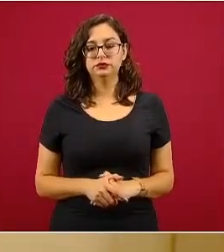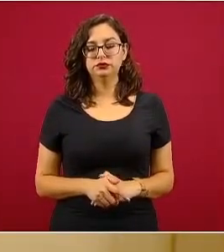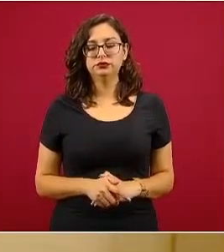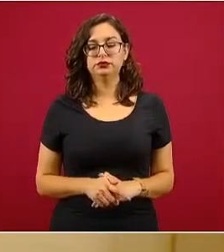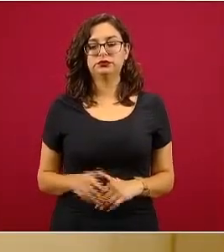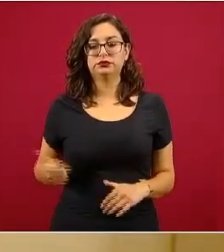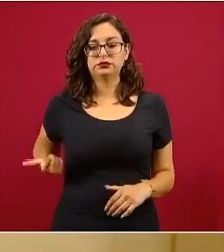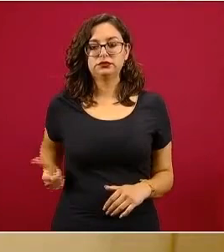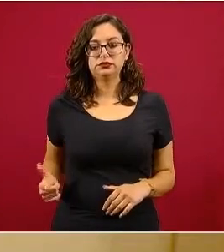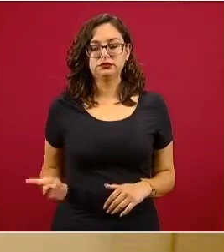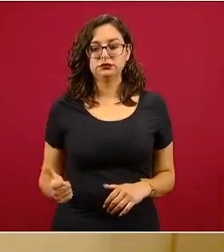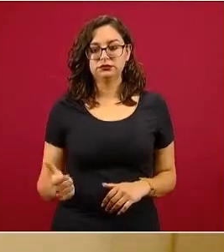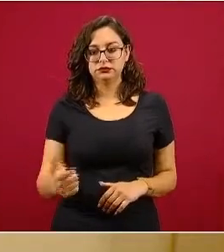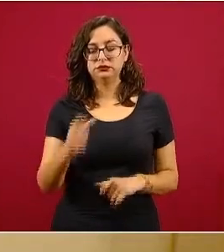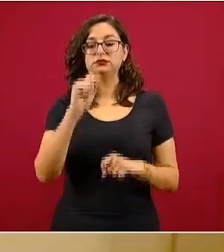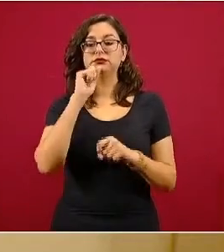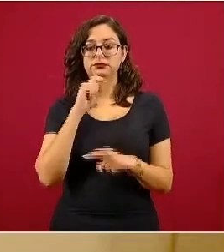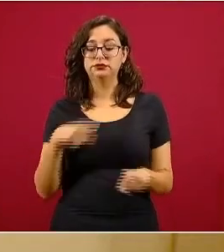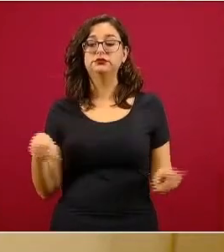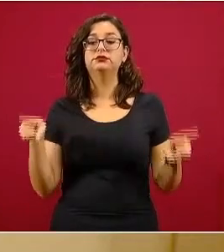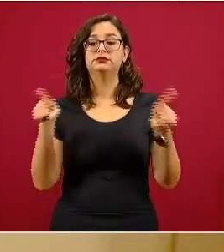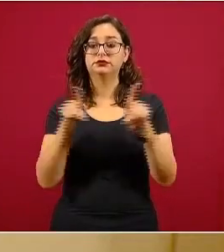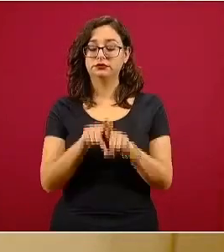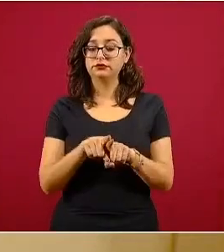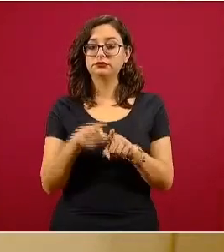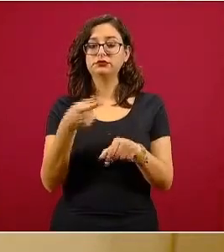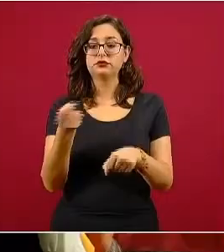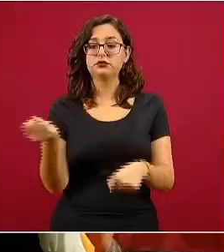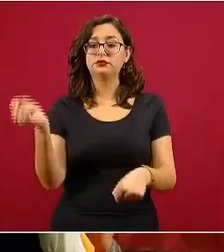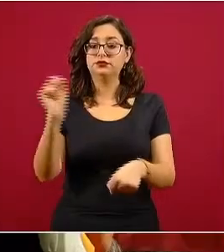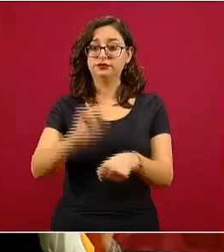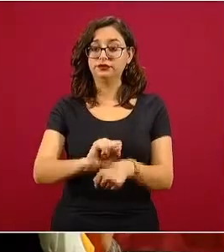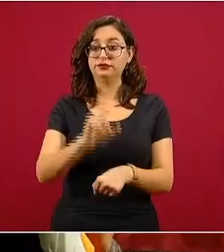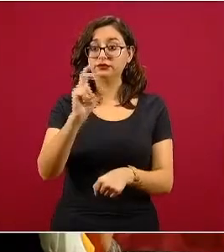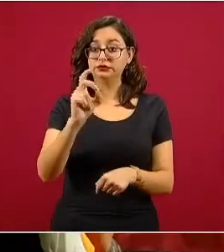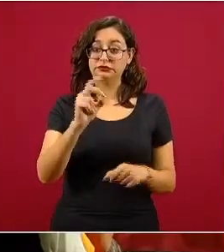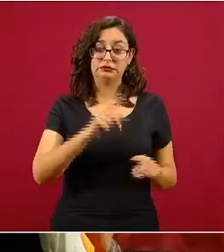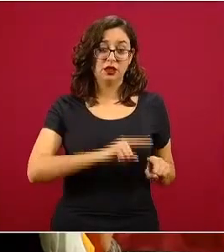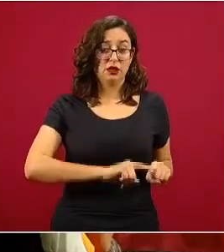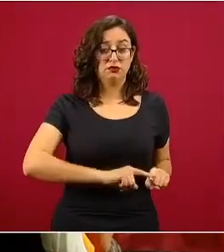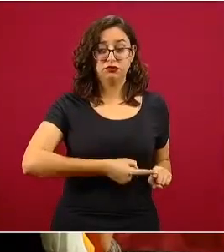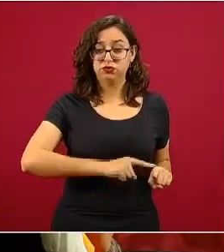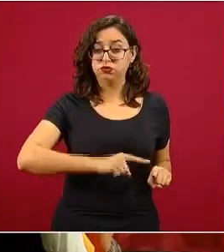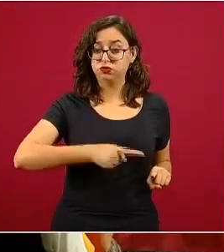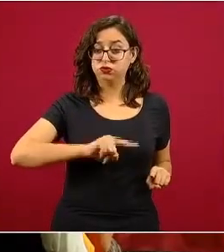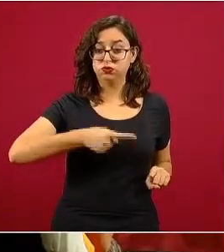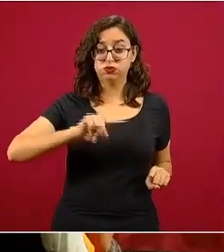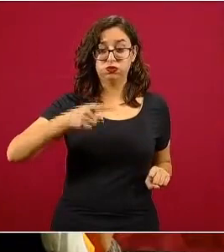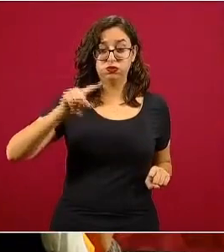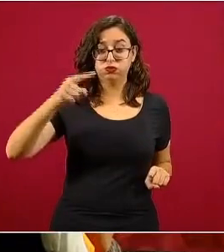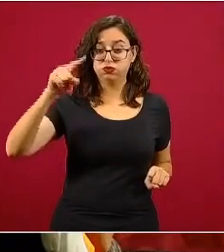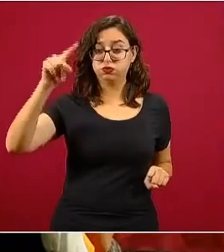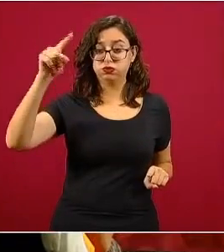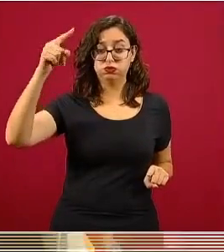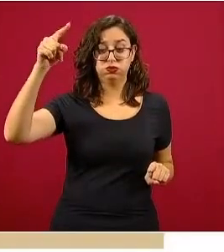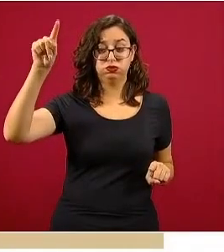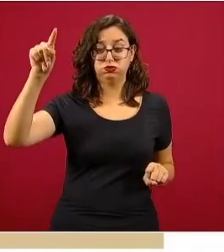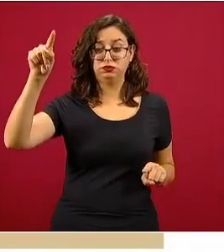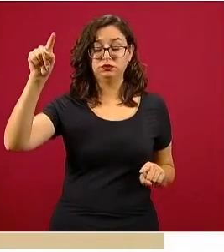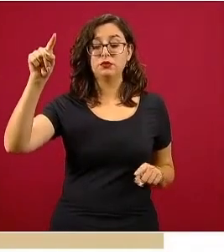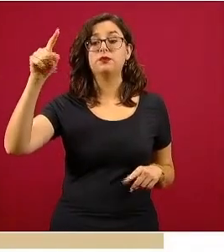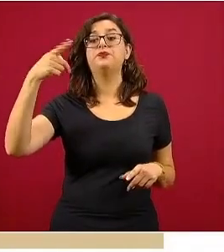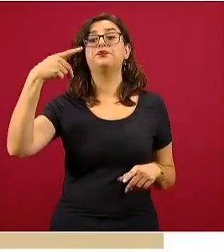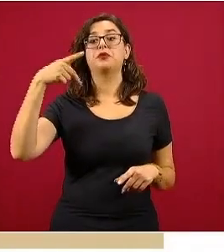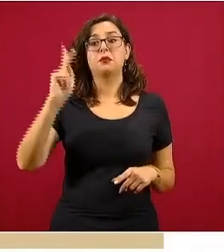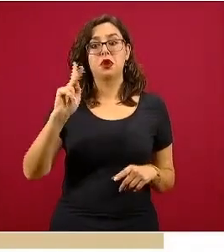Guanajuato también logra en su momento un ACME en la semana 30, mucho más reciente, después de una subida importante, pero